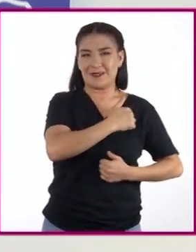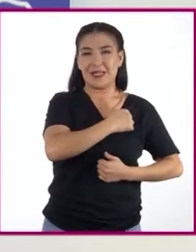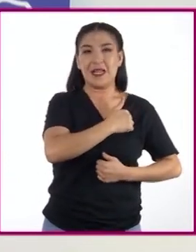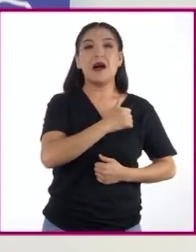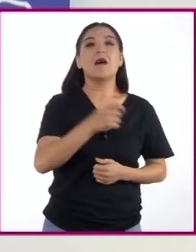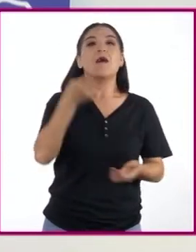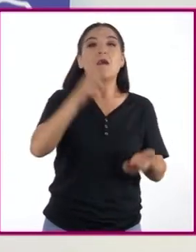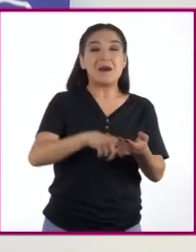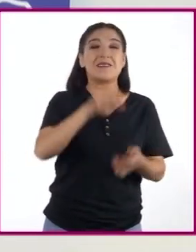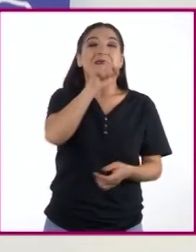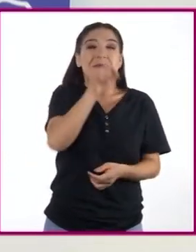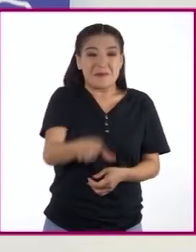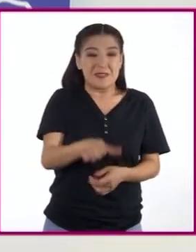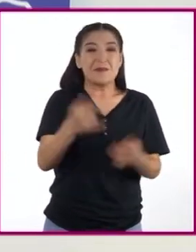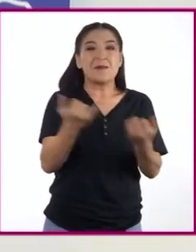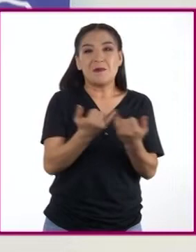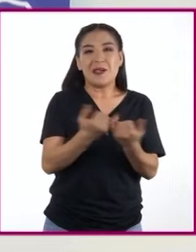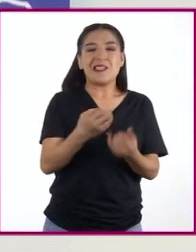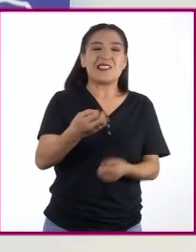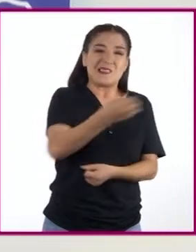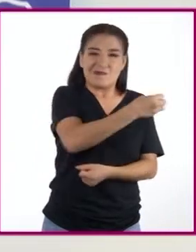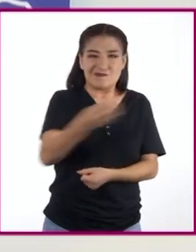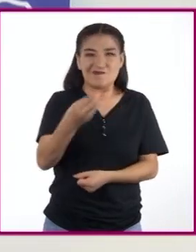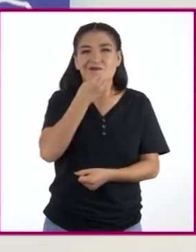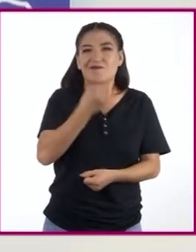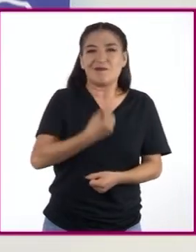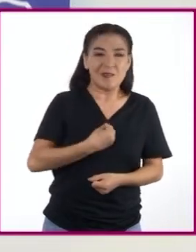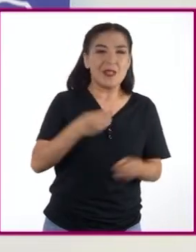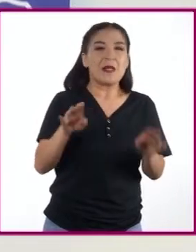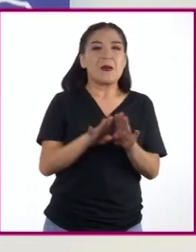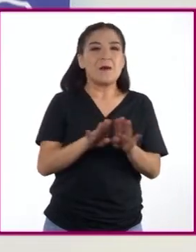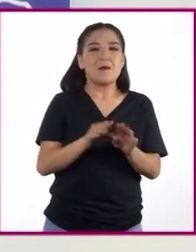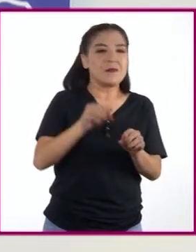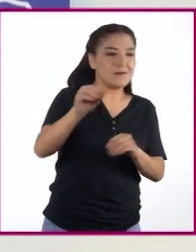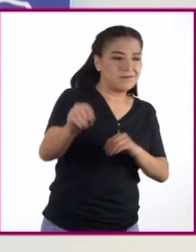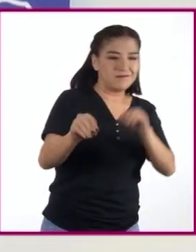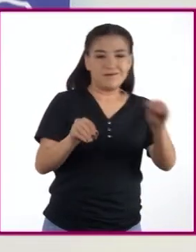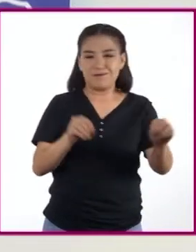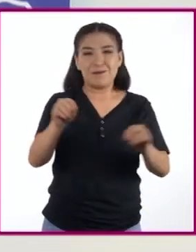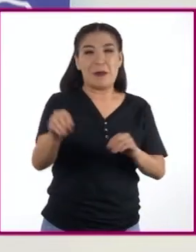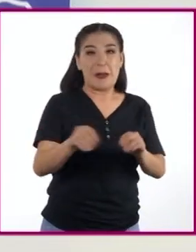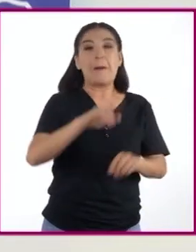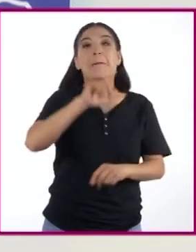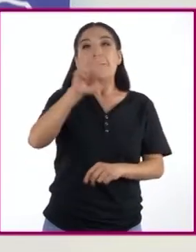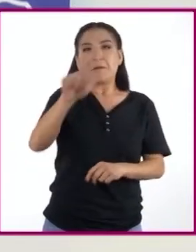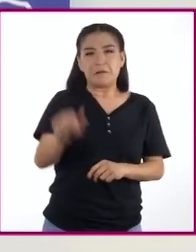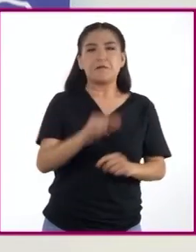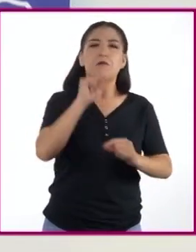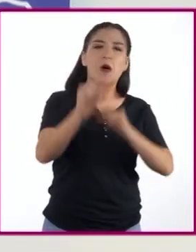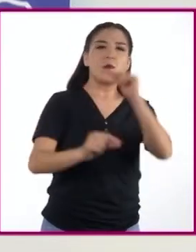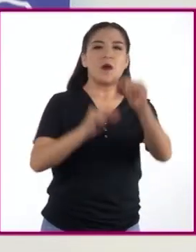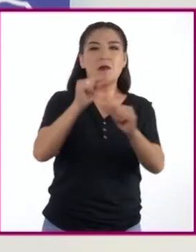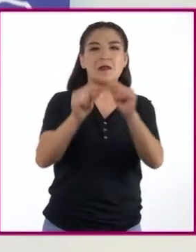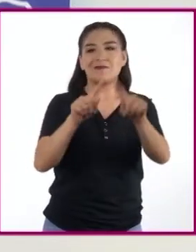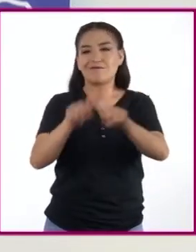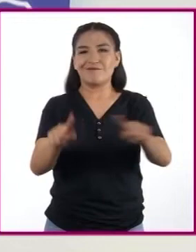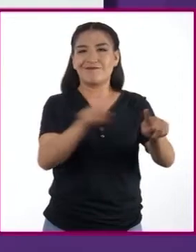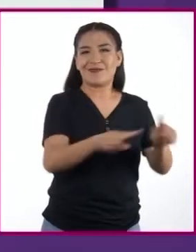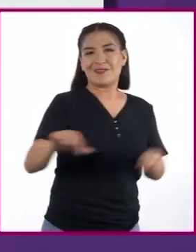tuvieron forzosamente que acomodarse, aunque poco a poco sus intereses fueron